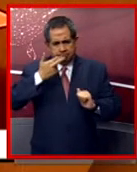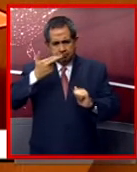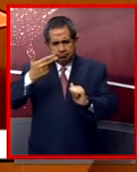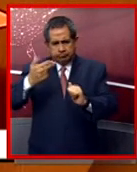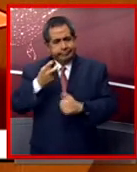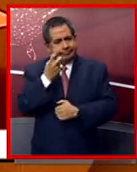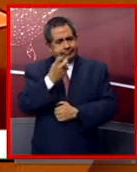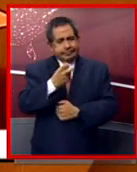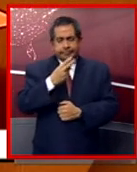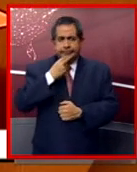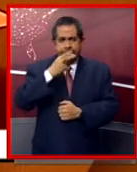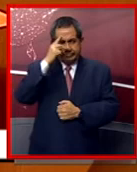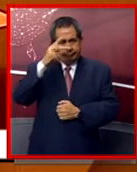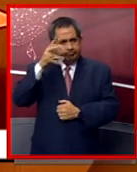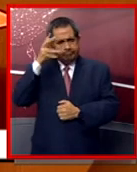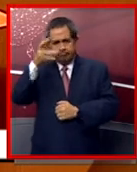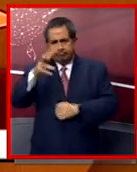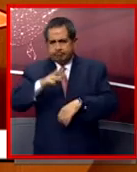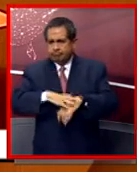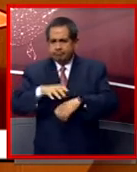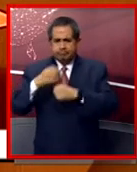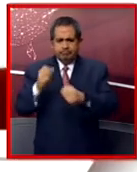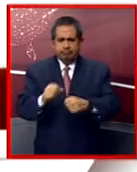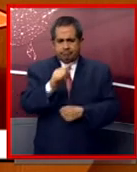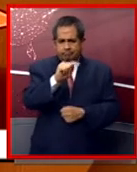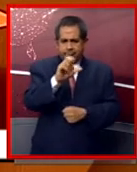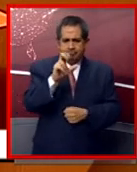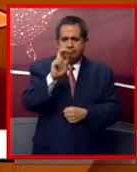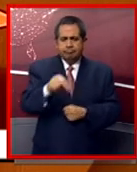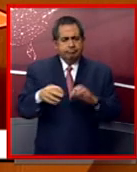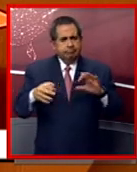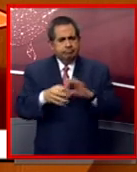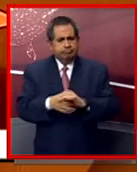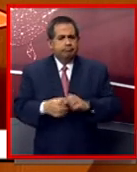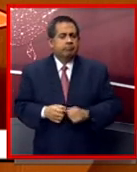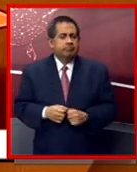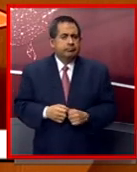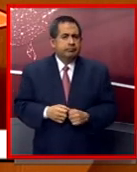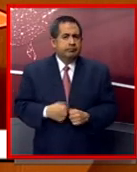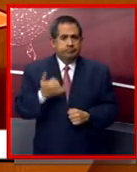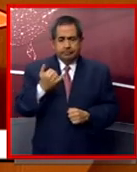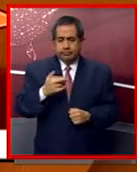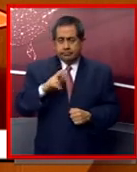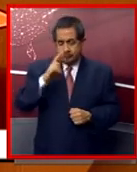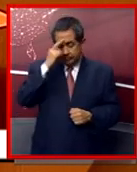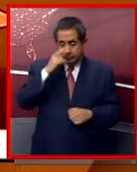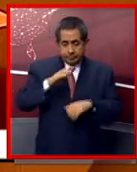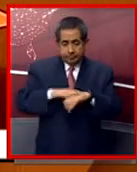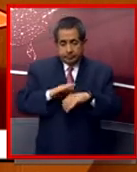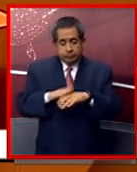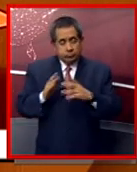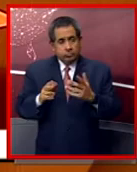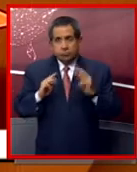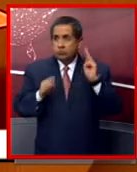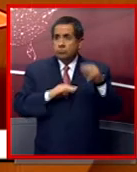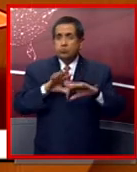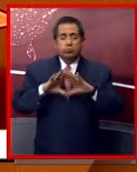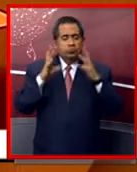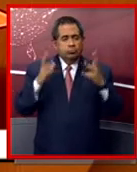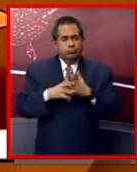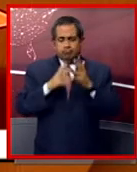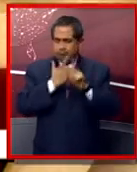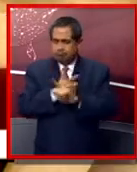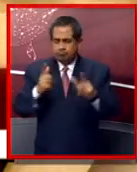que aseguraremos que se modernice el Telecán y que recuperemos así un mundo libre